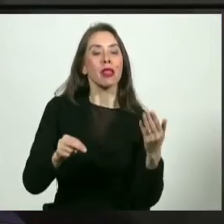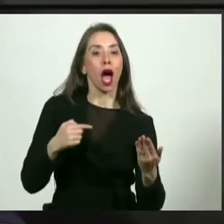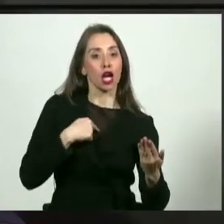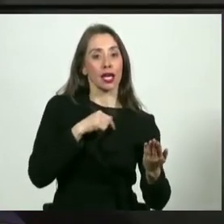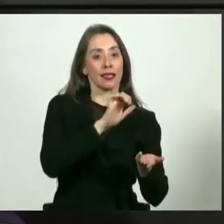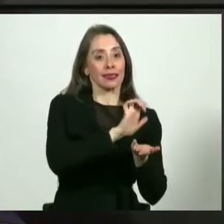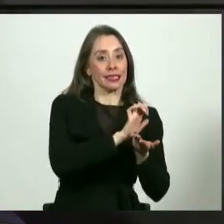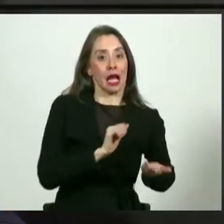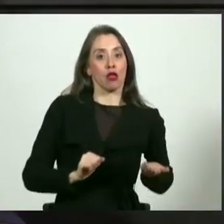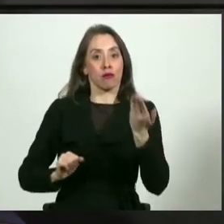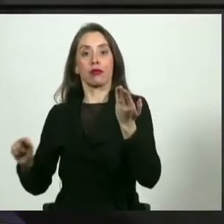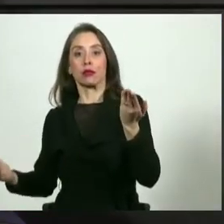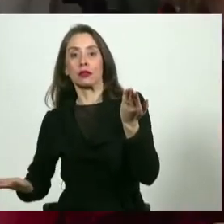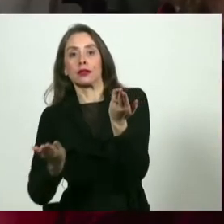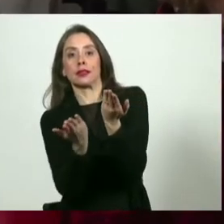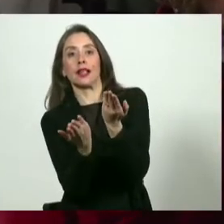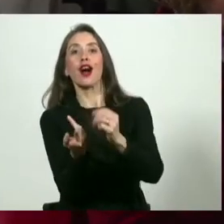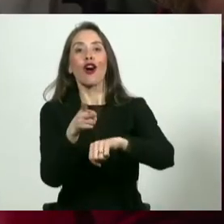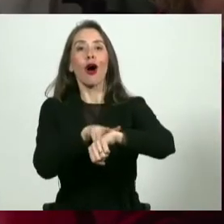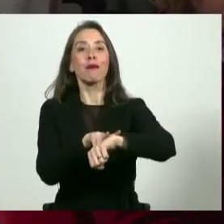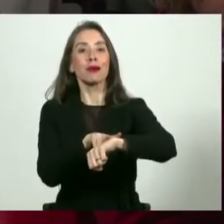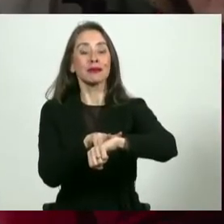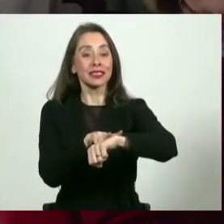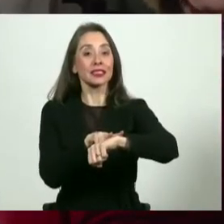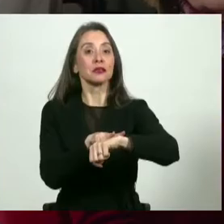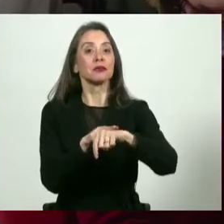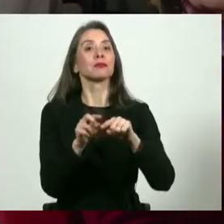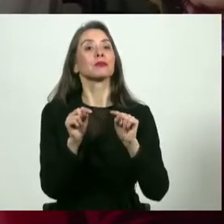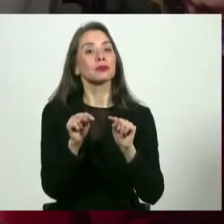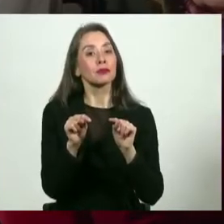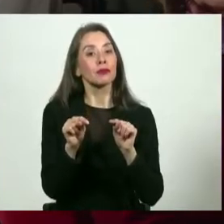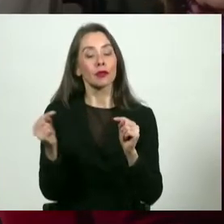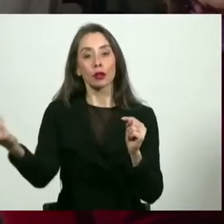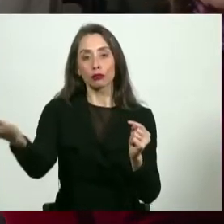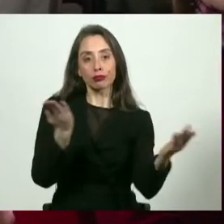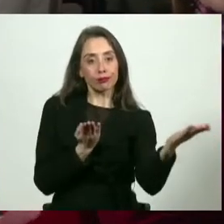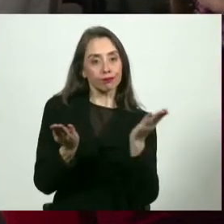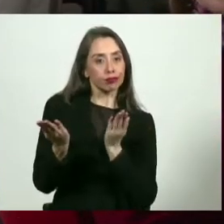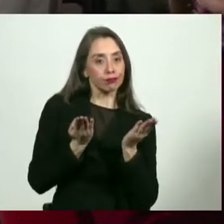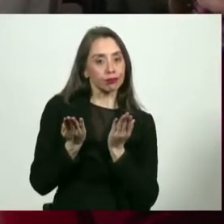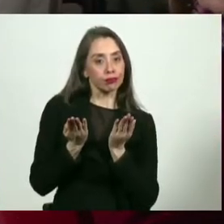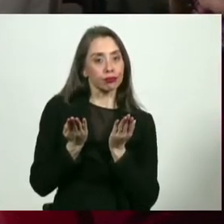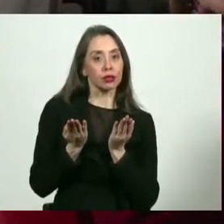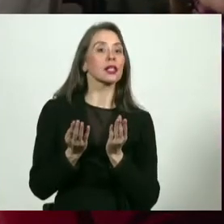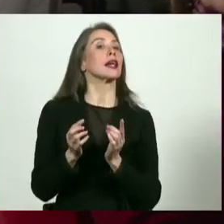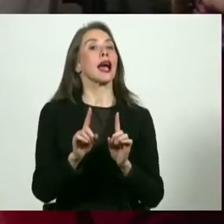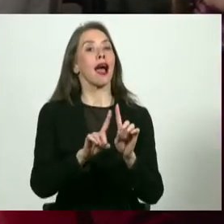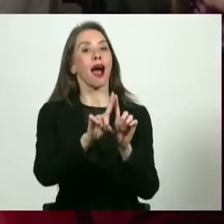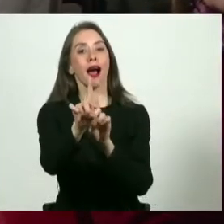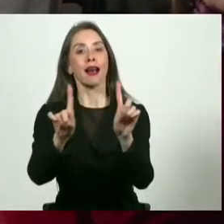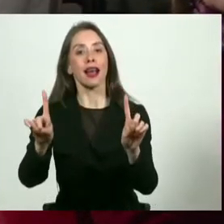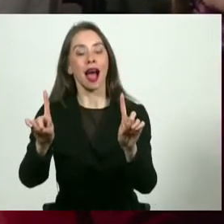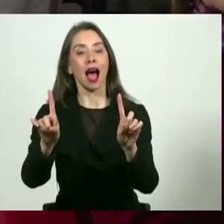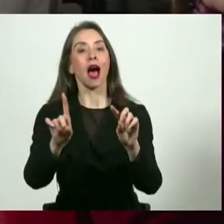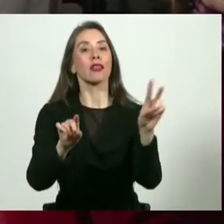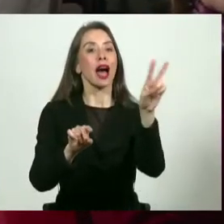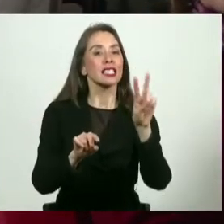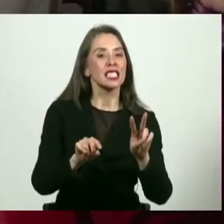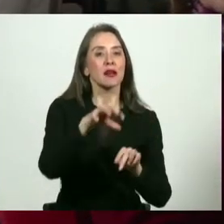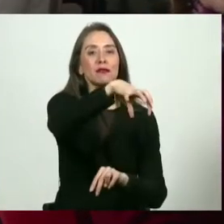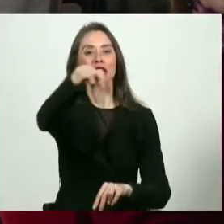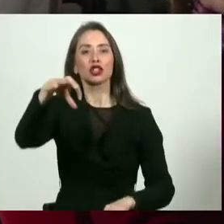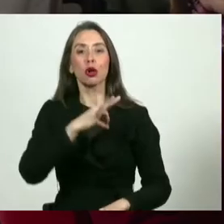nuestra información de base acerca del tema. Y en base a estos insumos, lo que nos brindaron cada uno de los servicios y